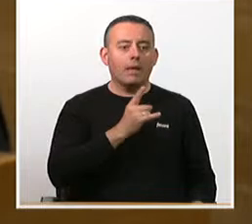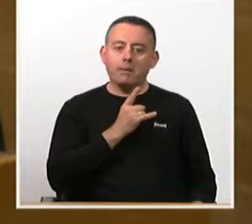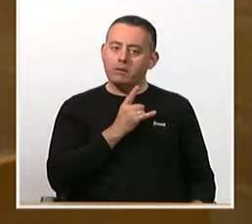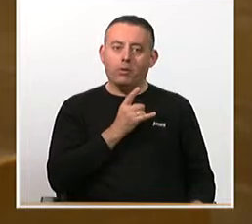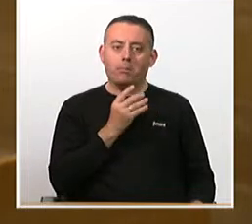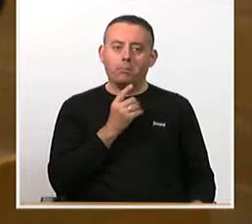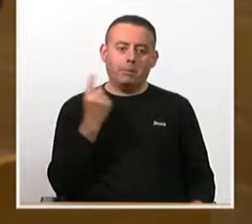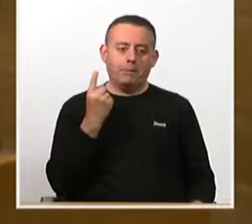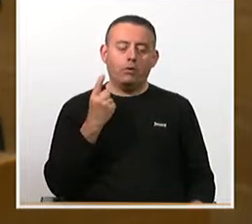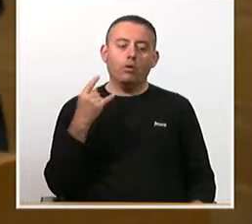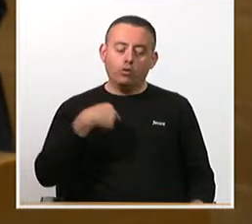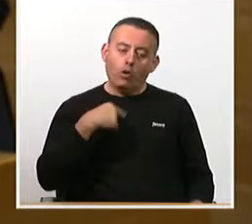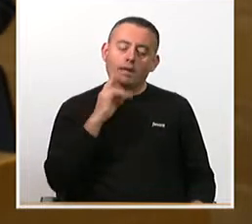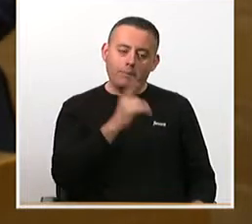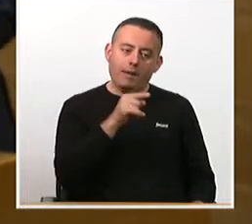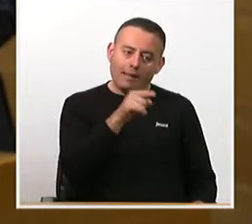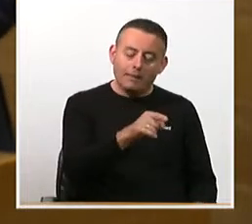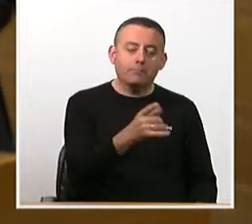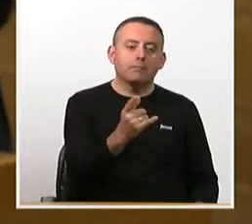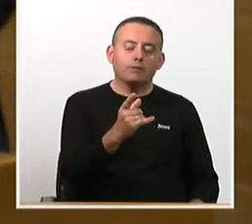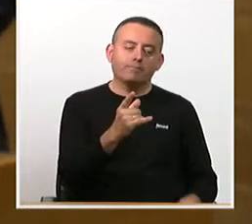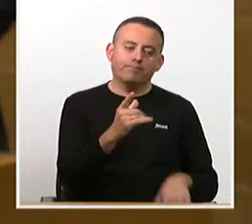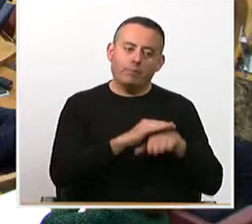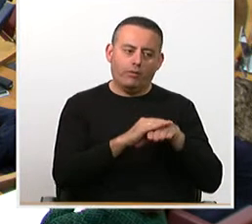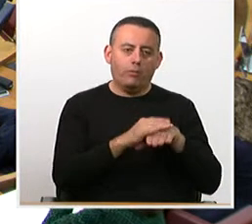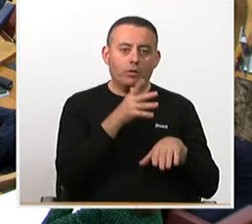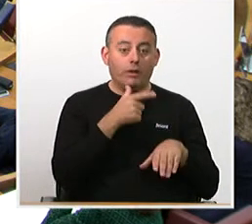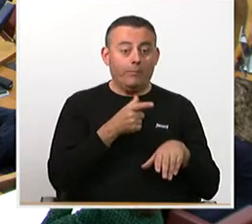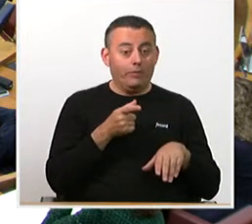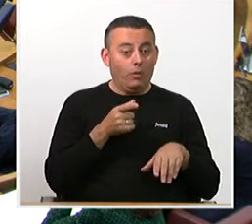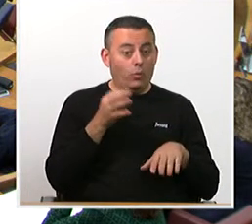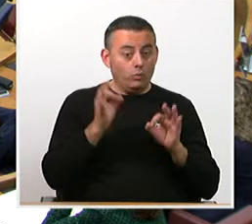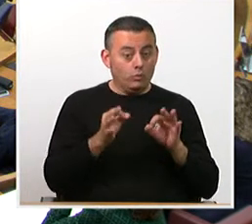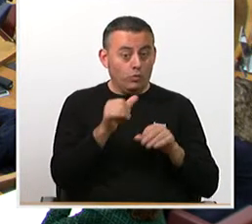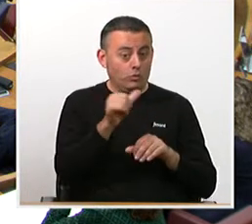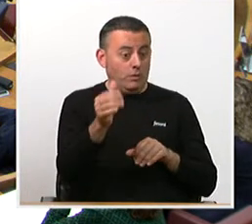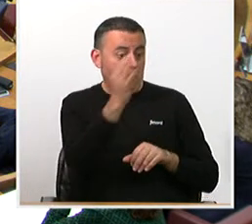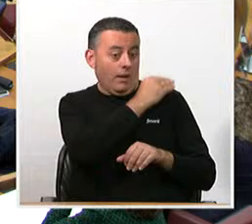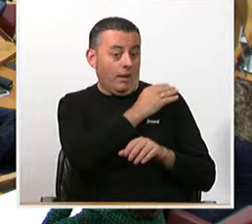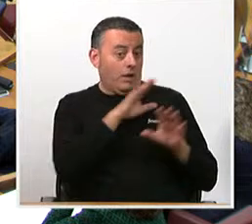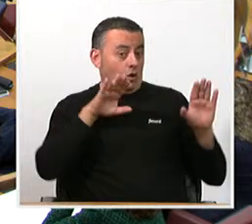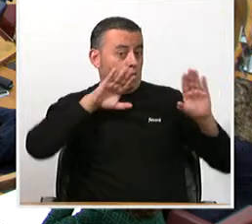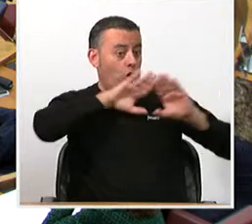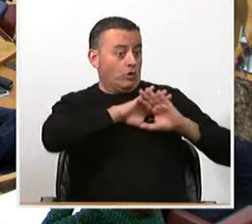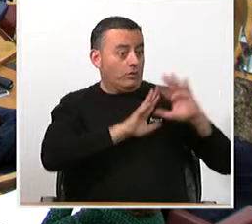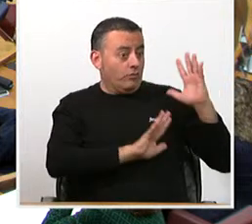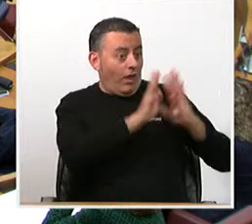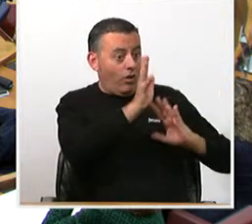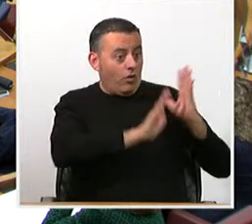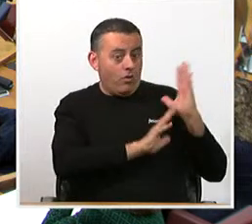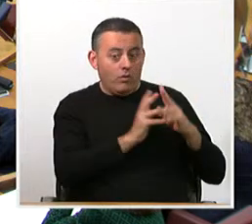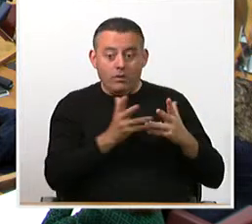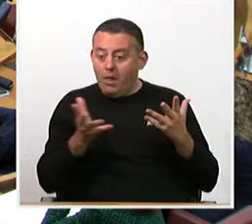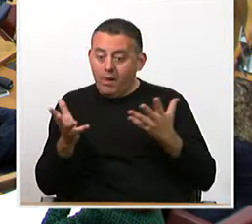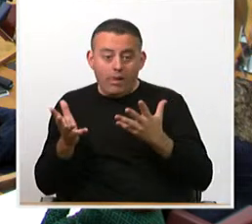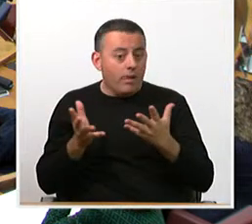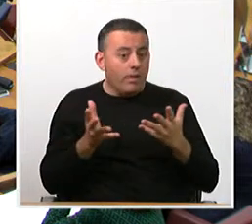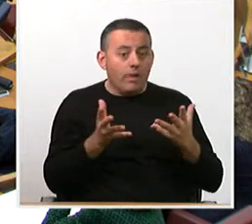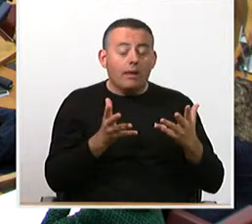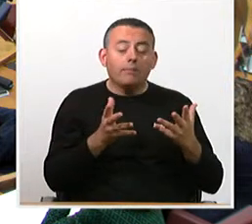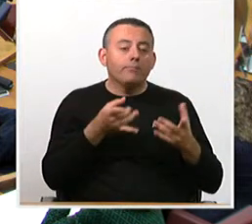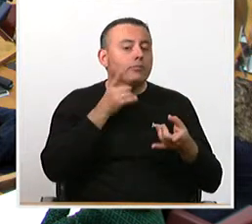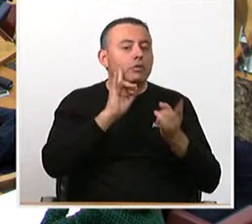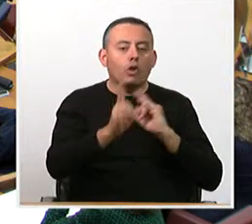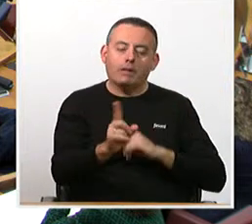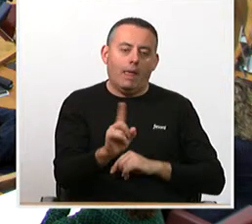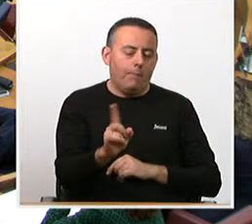información lo antes posible le puedo le tengo que reconocer que aquella noche eh No caí en en en en llamarle en ese momento al